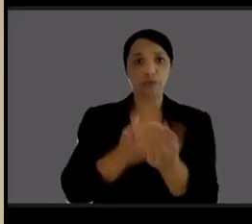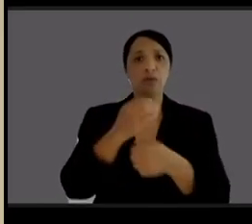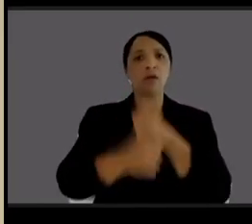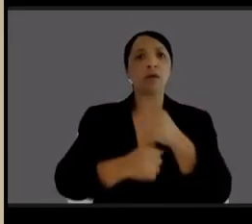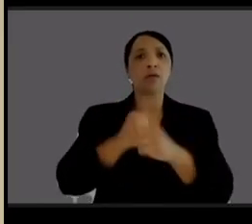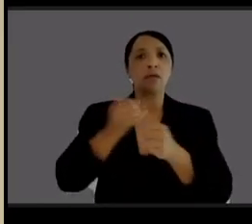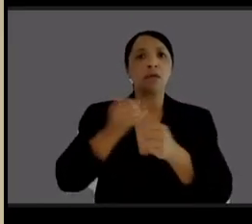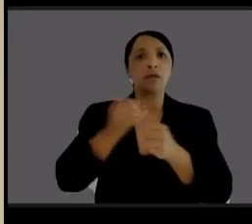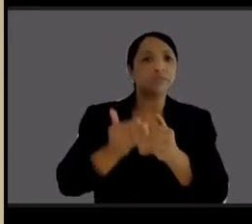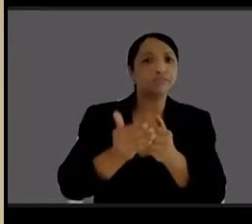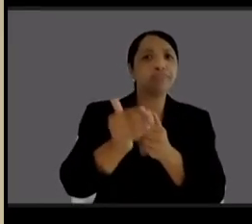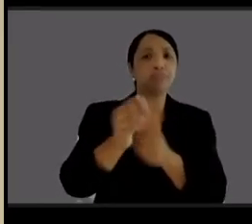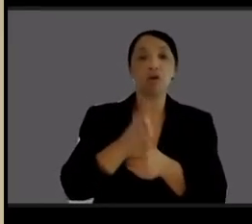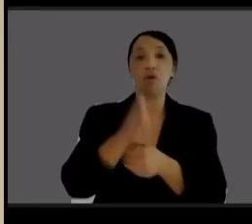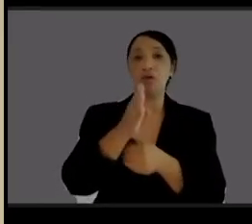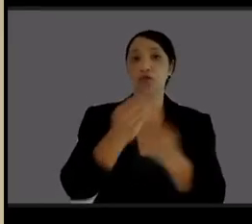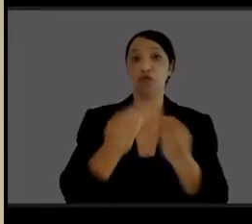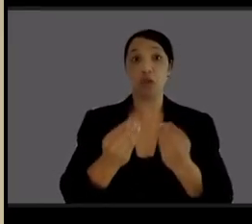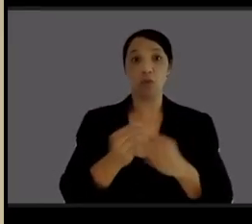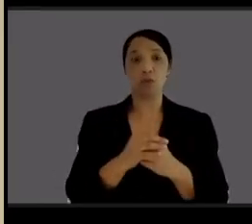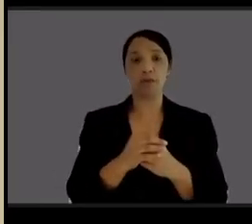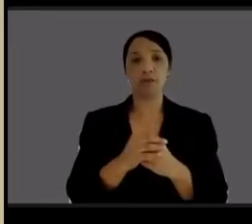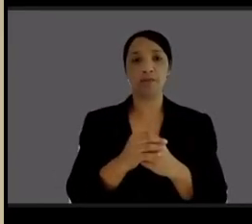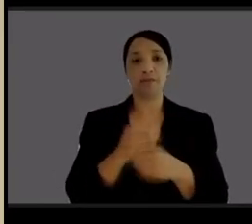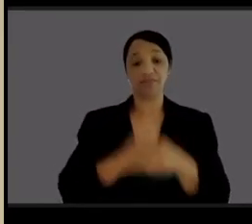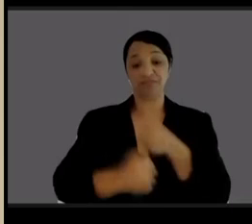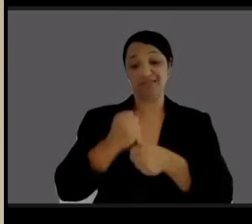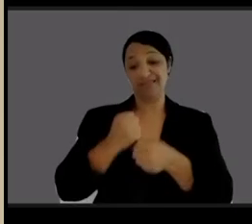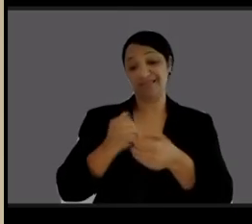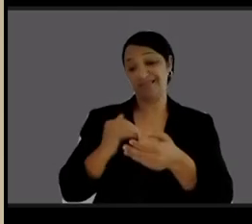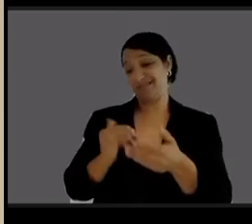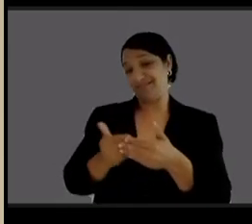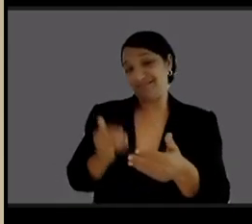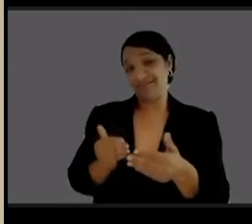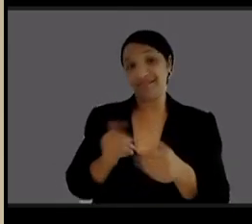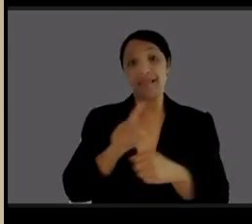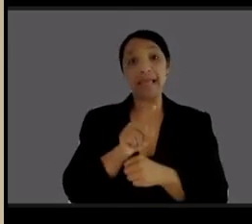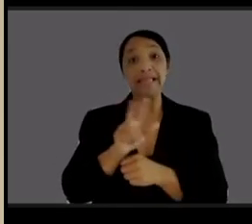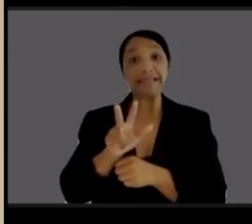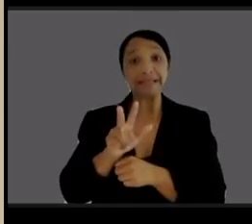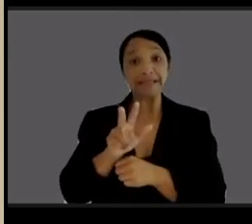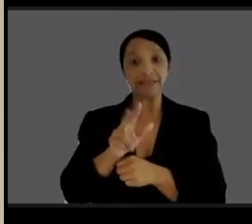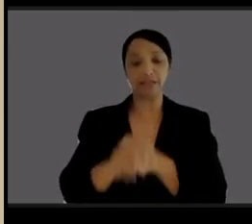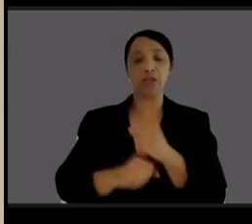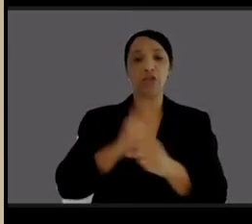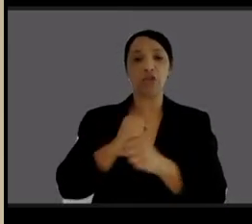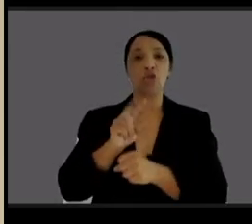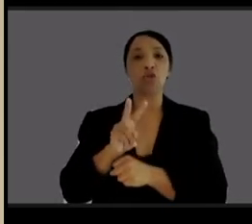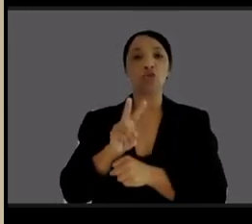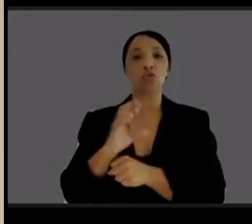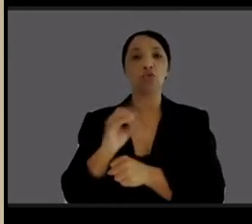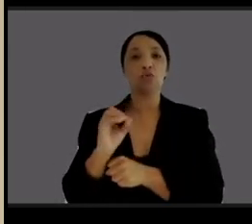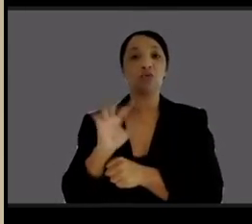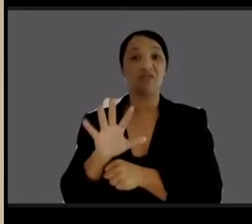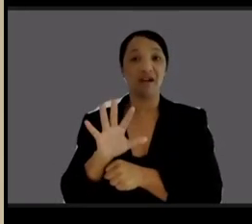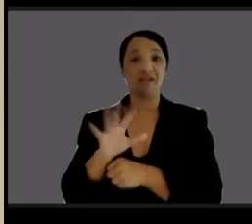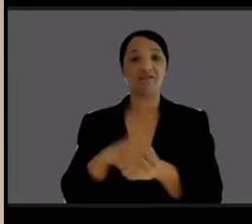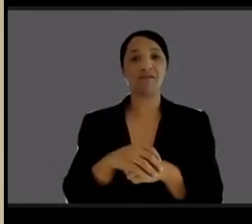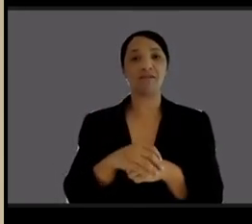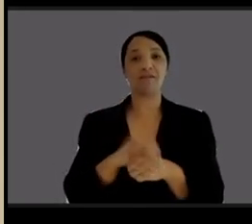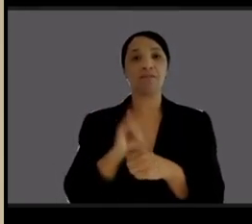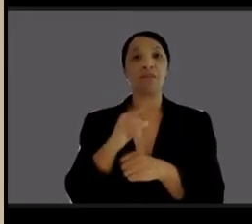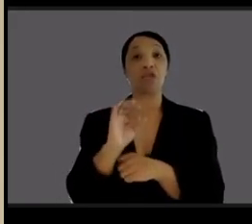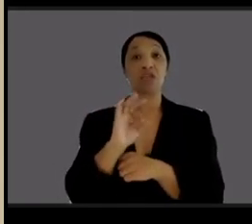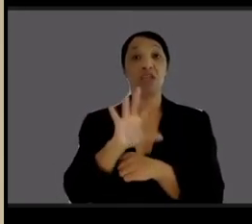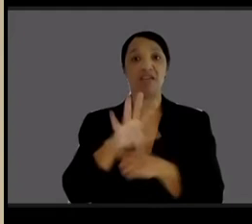en cuanto a cómo seguir adelante a este respecto. Hace 18 años, en 2005, damas y caballeros, el IGF recibió